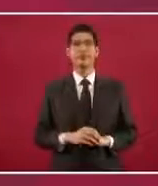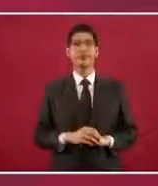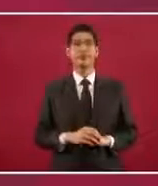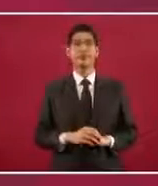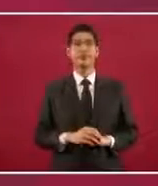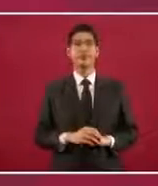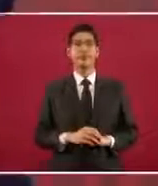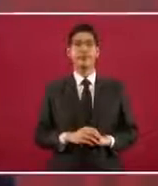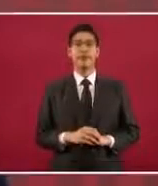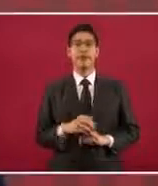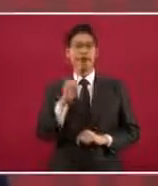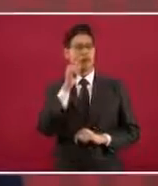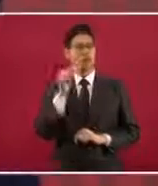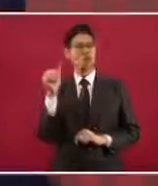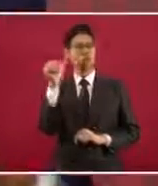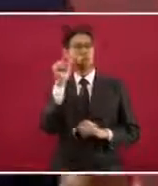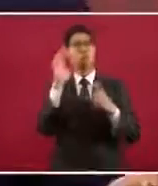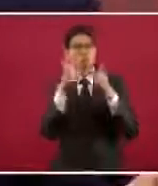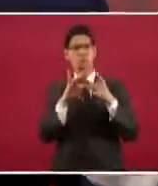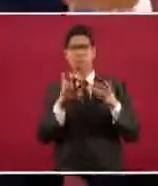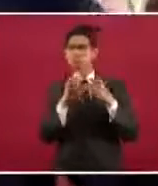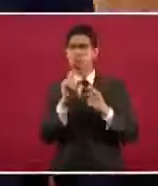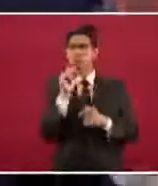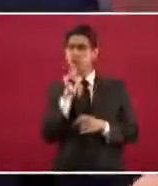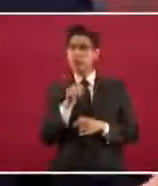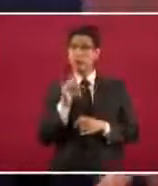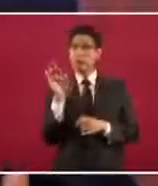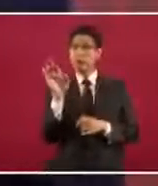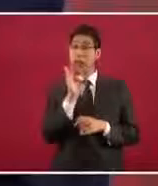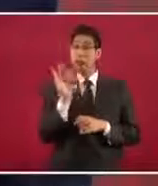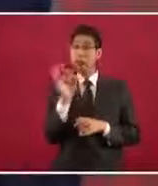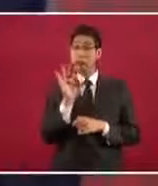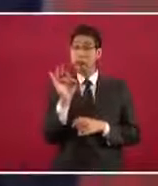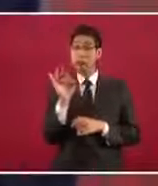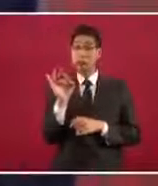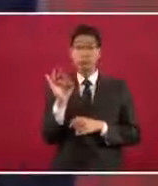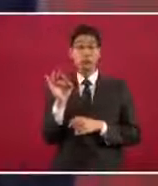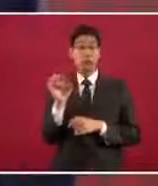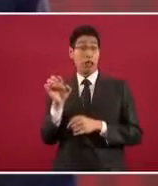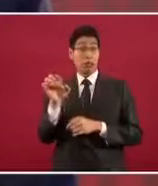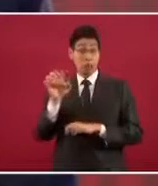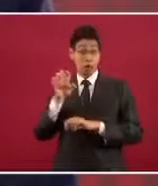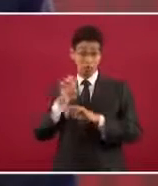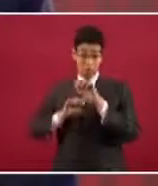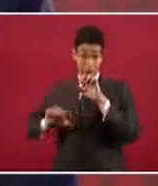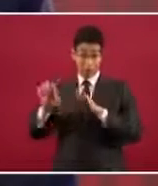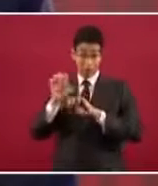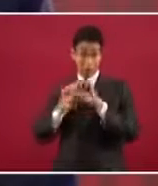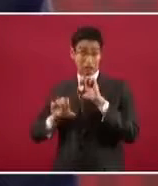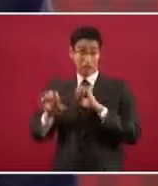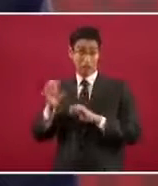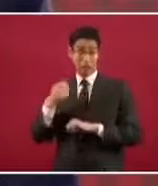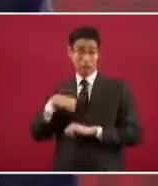Ayer hablábamos, no vamos a rescatar a los de arriba